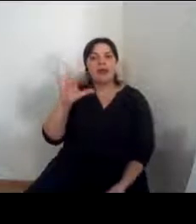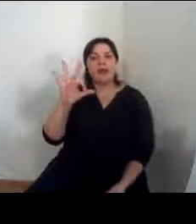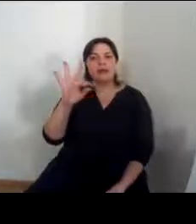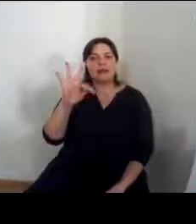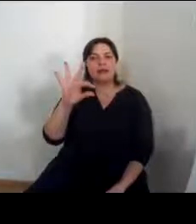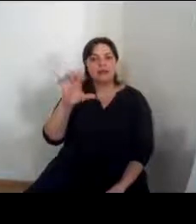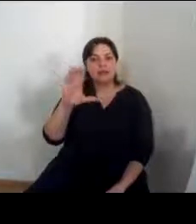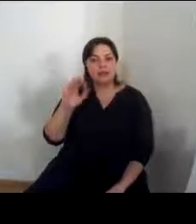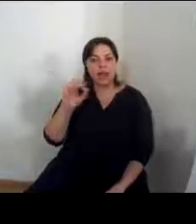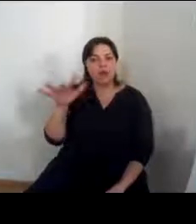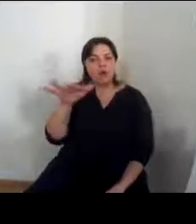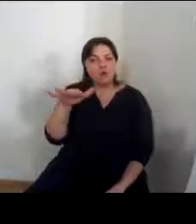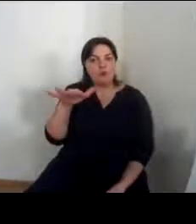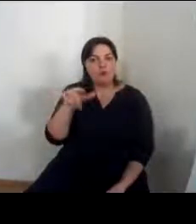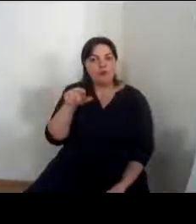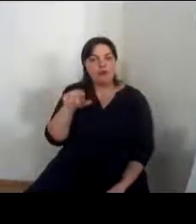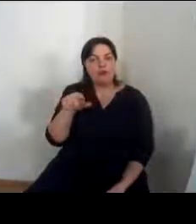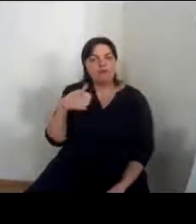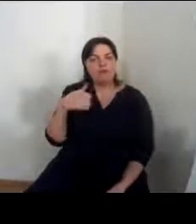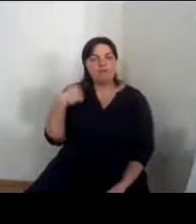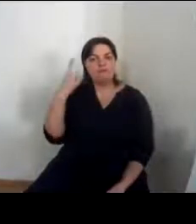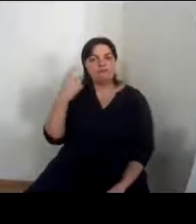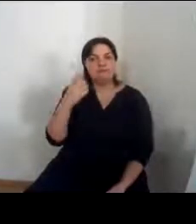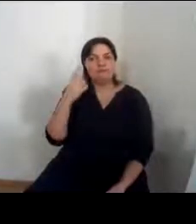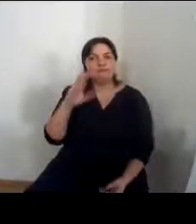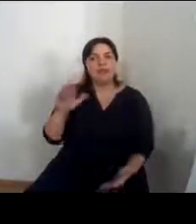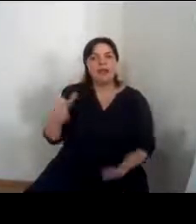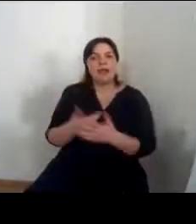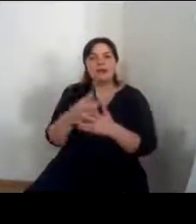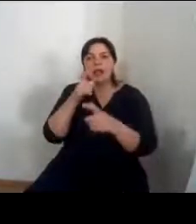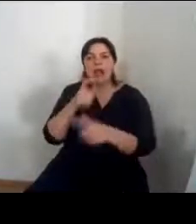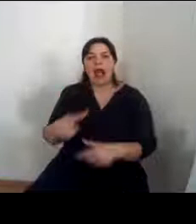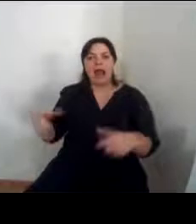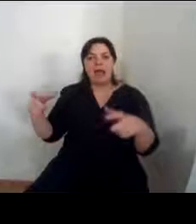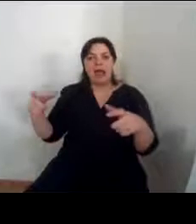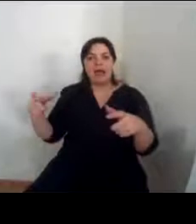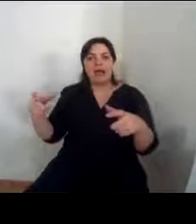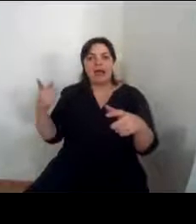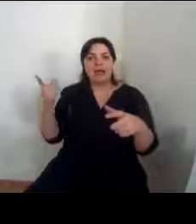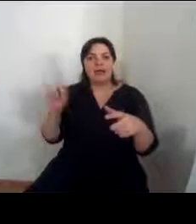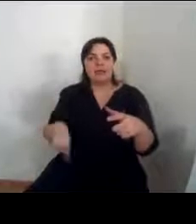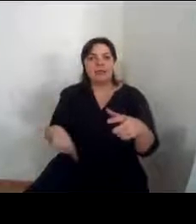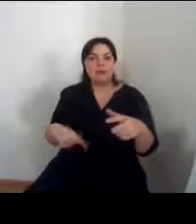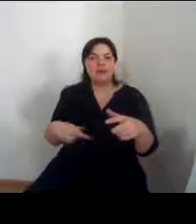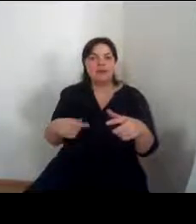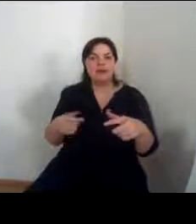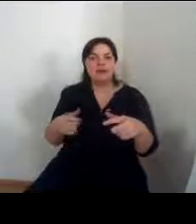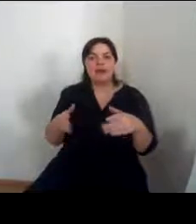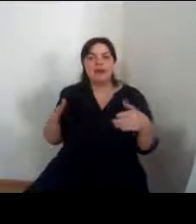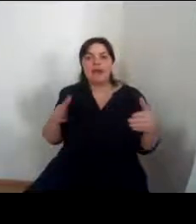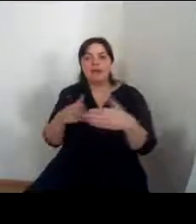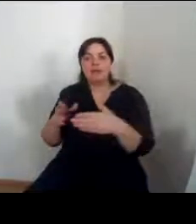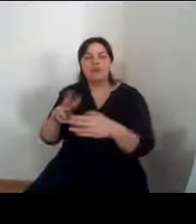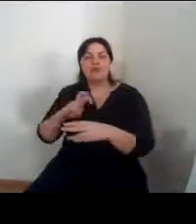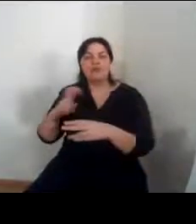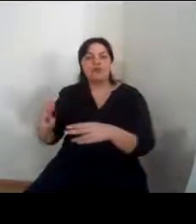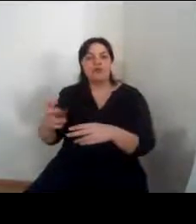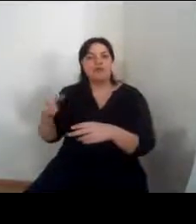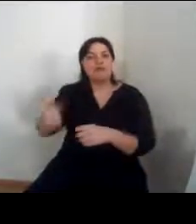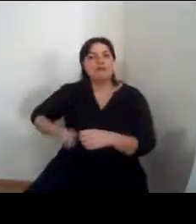y entendemos que llegaría hasta la Alberca y desde ahí enlazar con otros caminos de peregrinación.